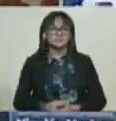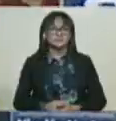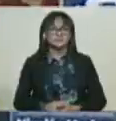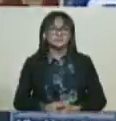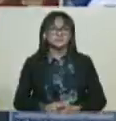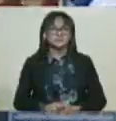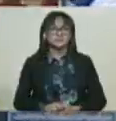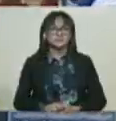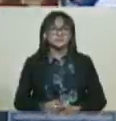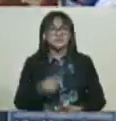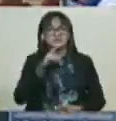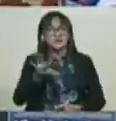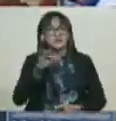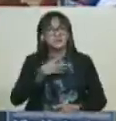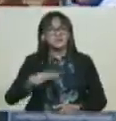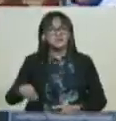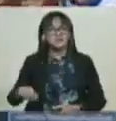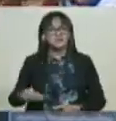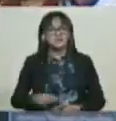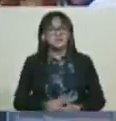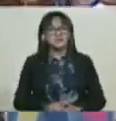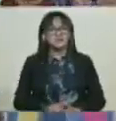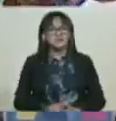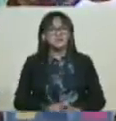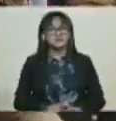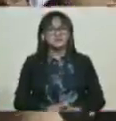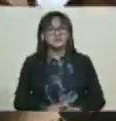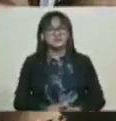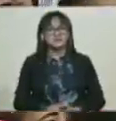quien elige presidente en venezuela